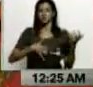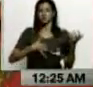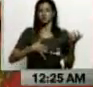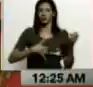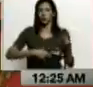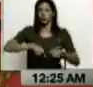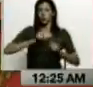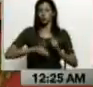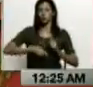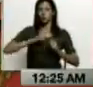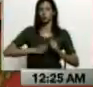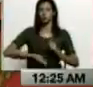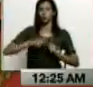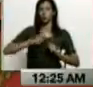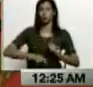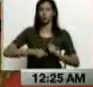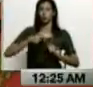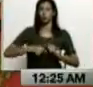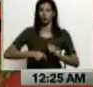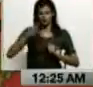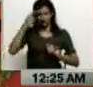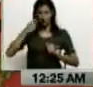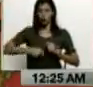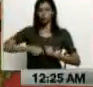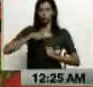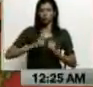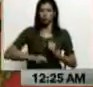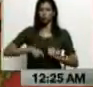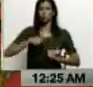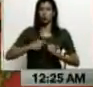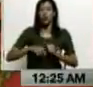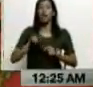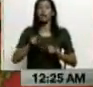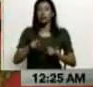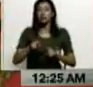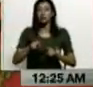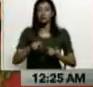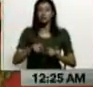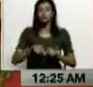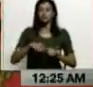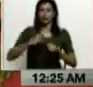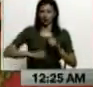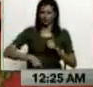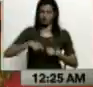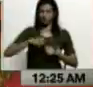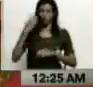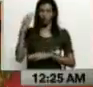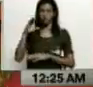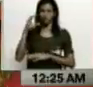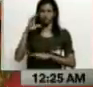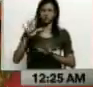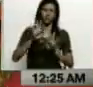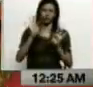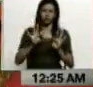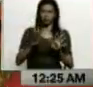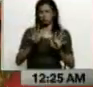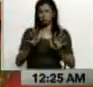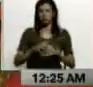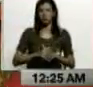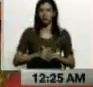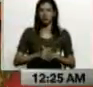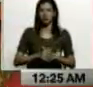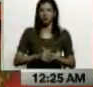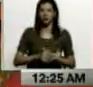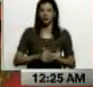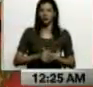los decían los raspacanilla porque era música esa medio raspacanilla qué le dice Ajá